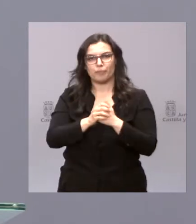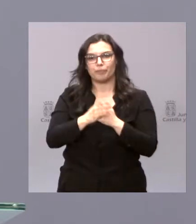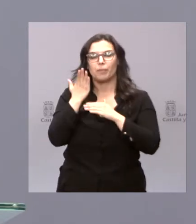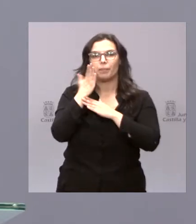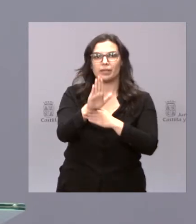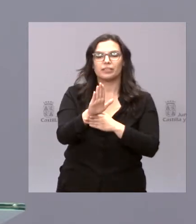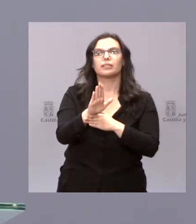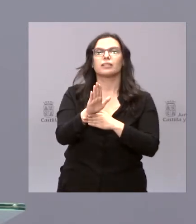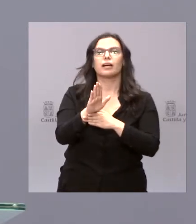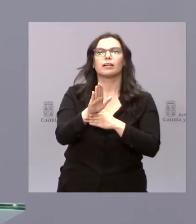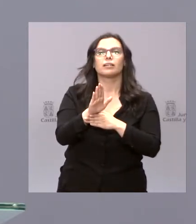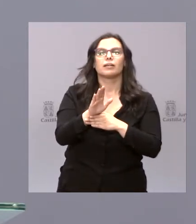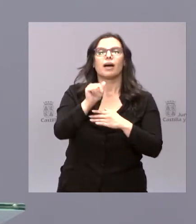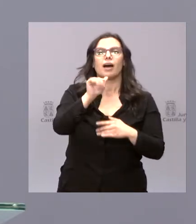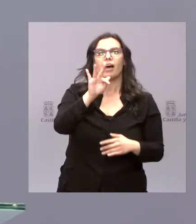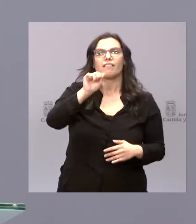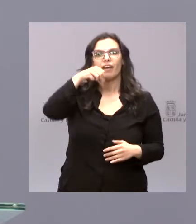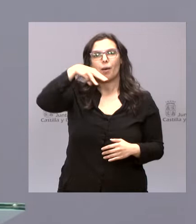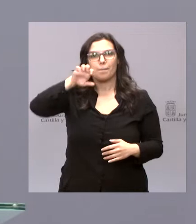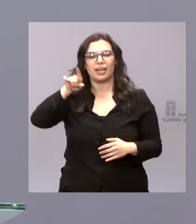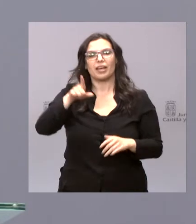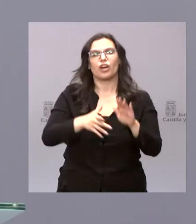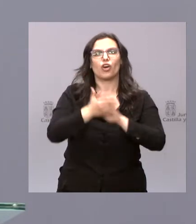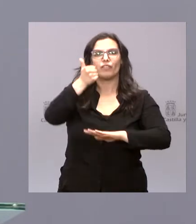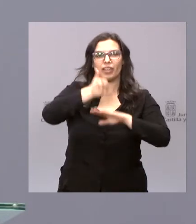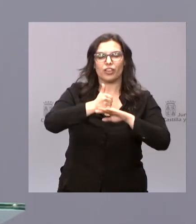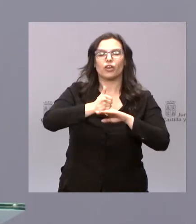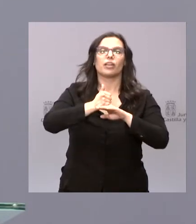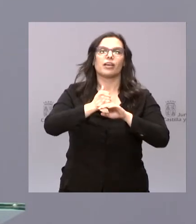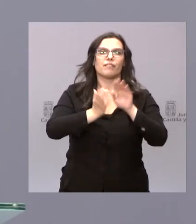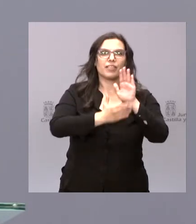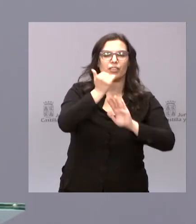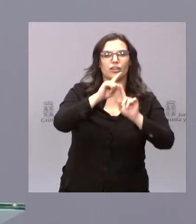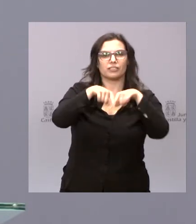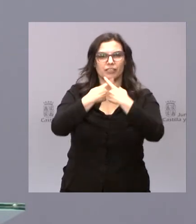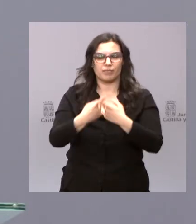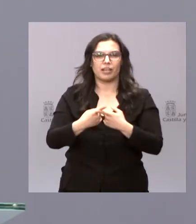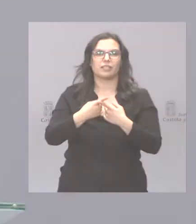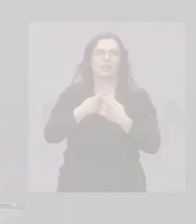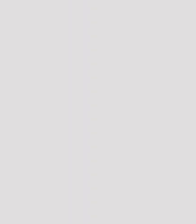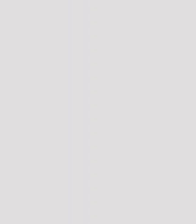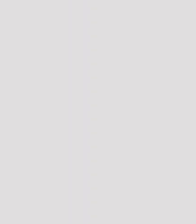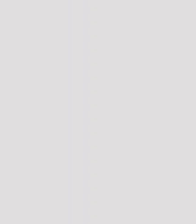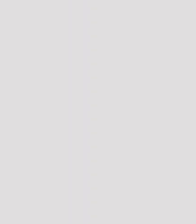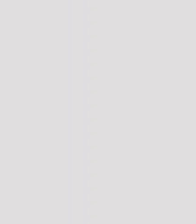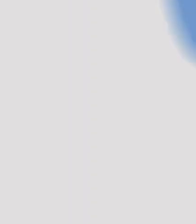red Marimar Ontoria de AFAMER, Confederación de Federaciones y Asociaciones de Familias y Mujeres del Mundo Rural.